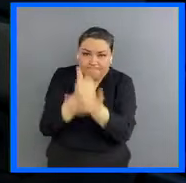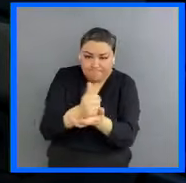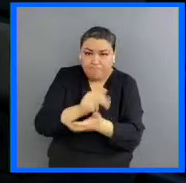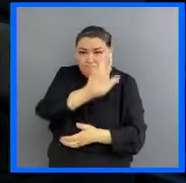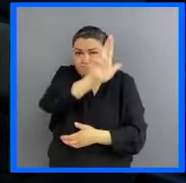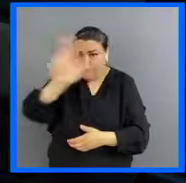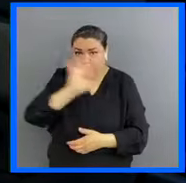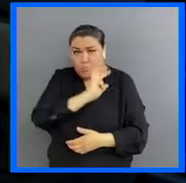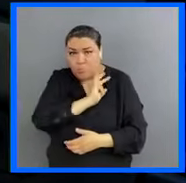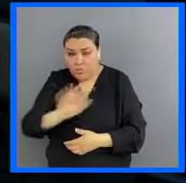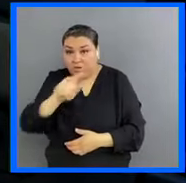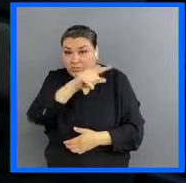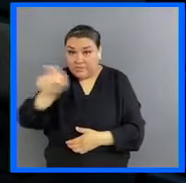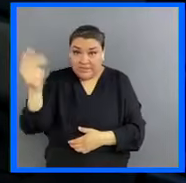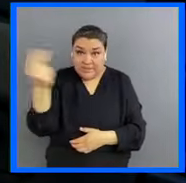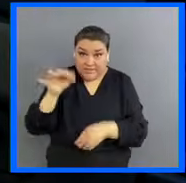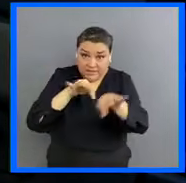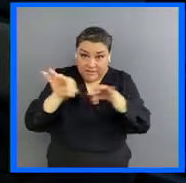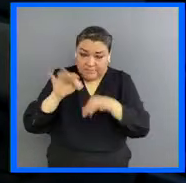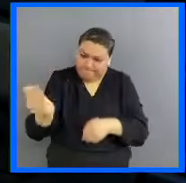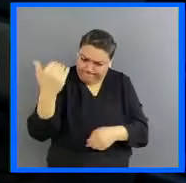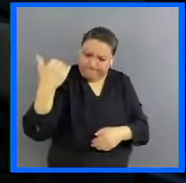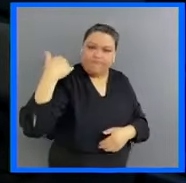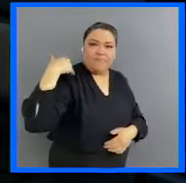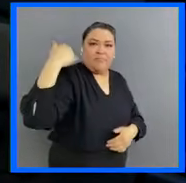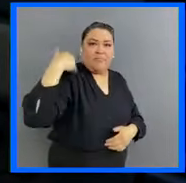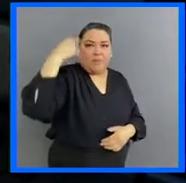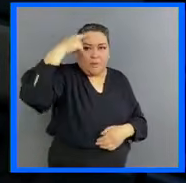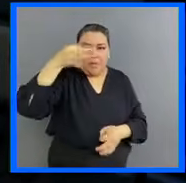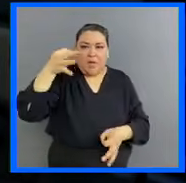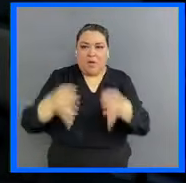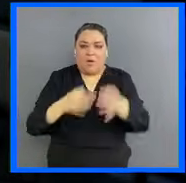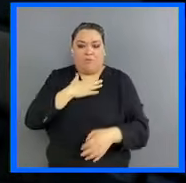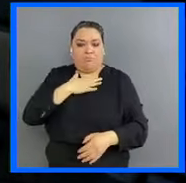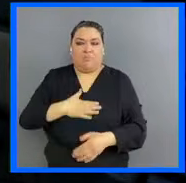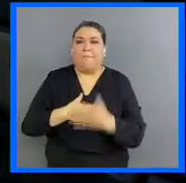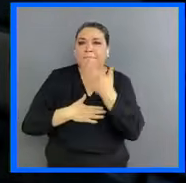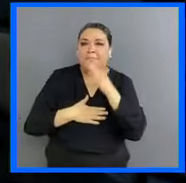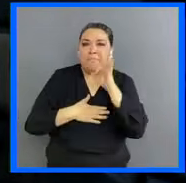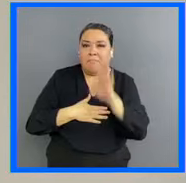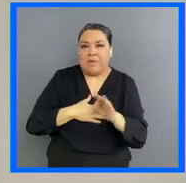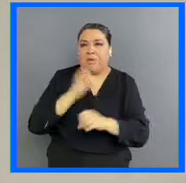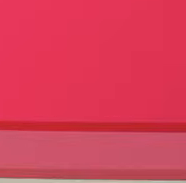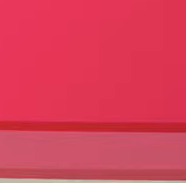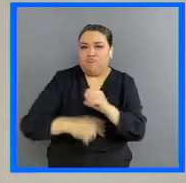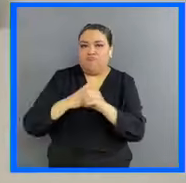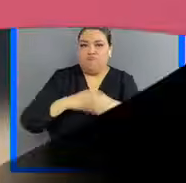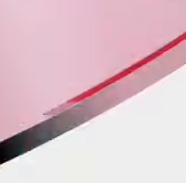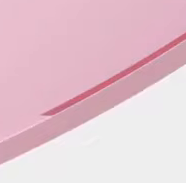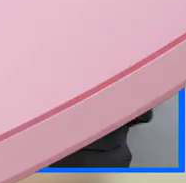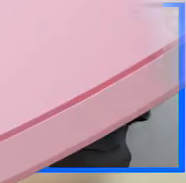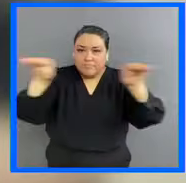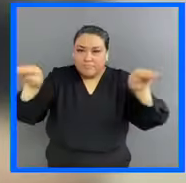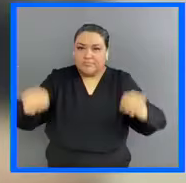todas las personas accedan a una justicia laboral efectiva y en igualdad de condiciones.